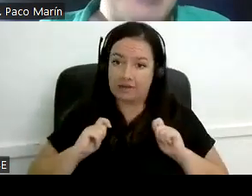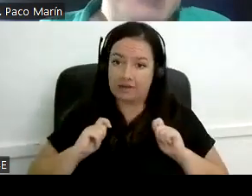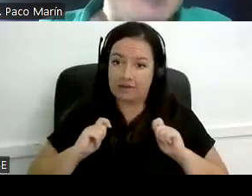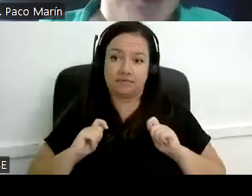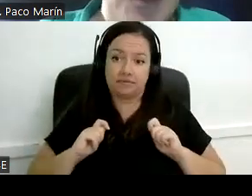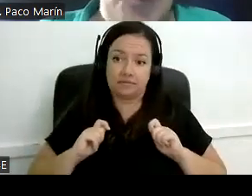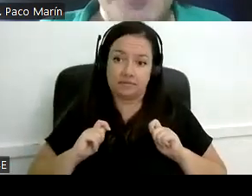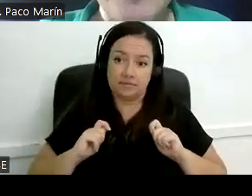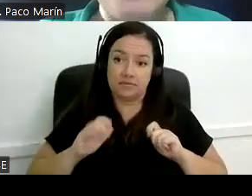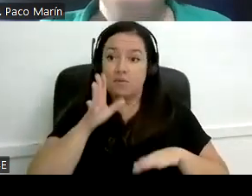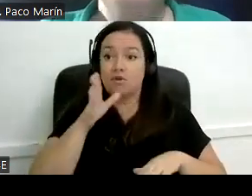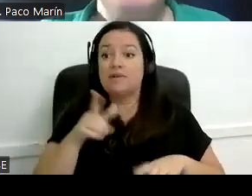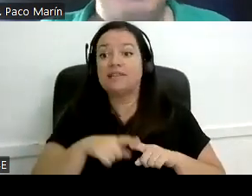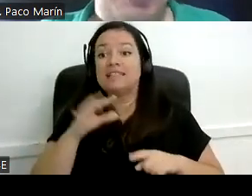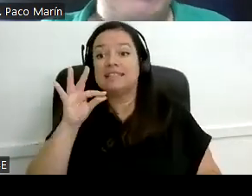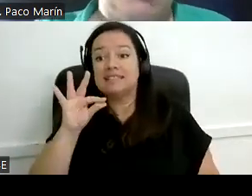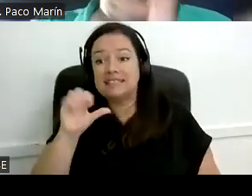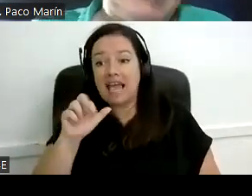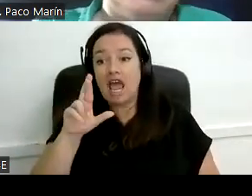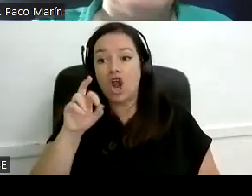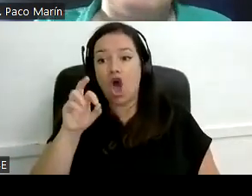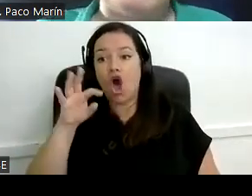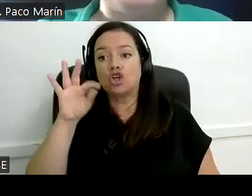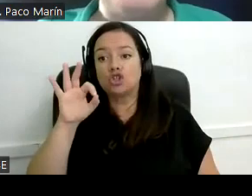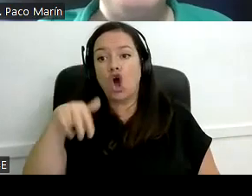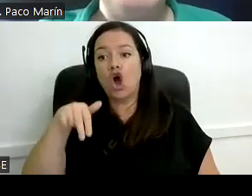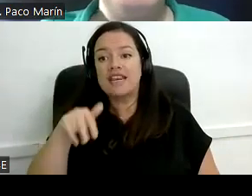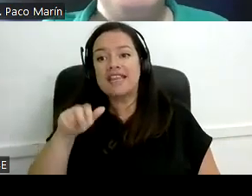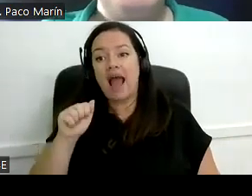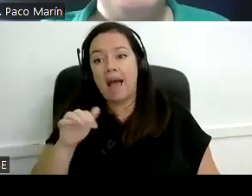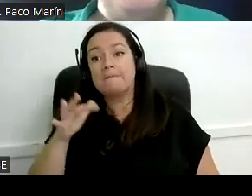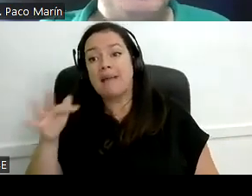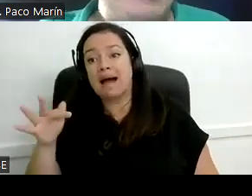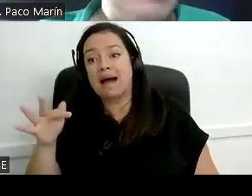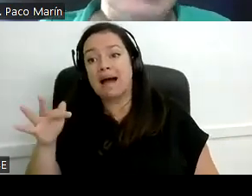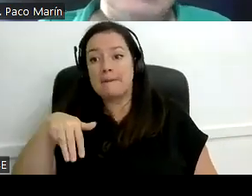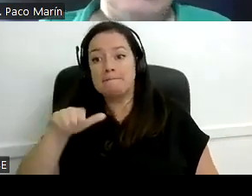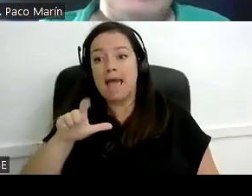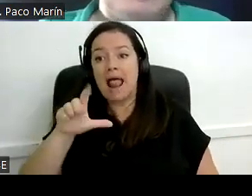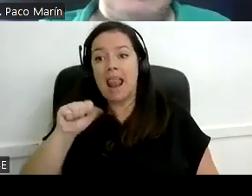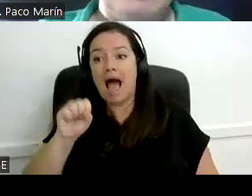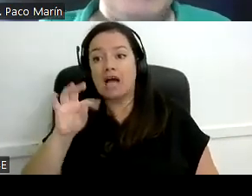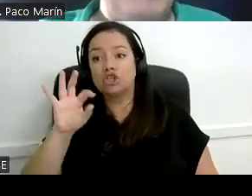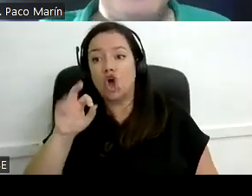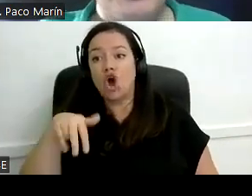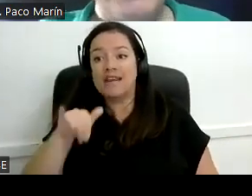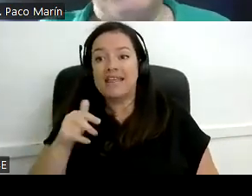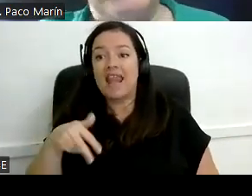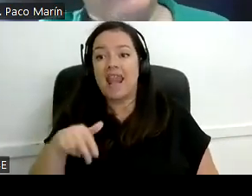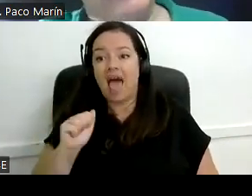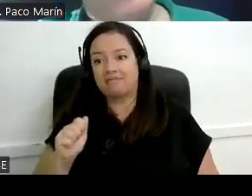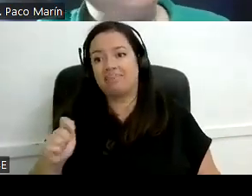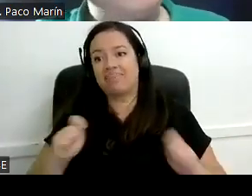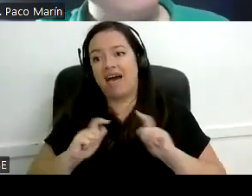evitar que se elimine la serotonina y por tanto aumentar la cantidad de melatonina. Y con el Night Master lo que